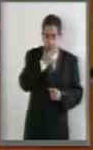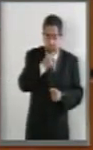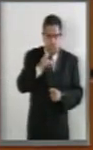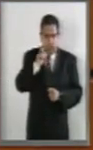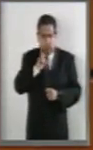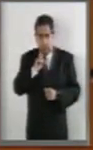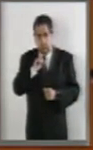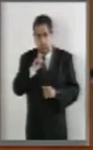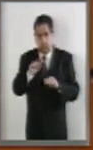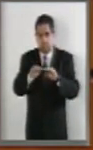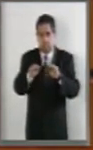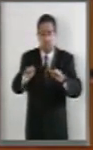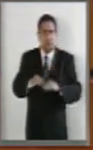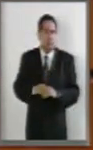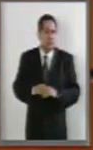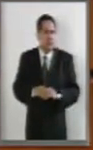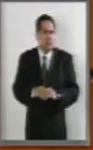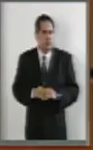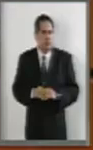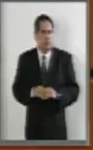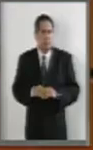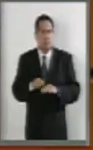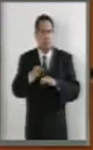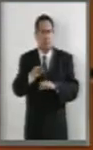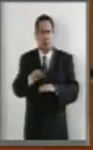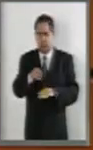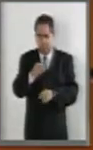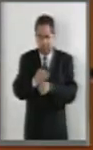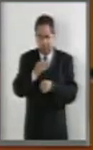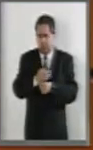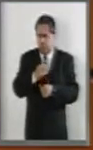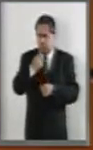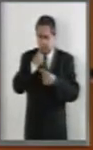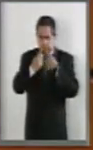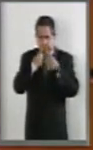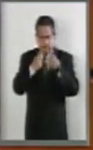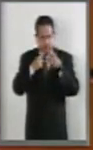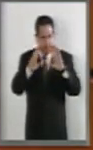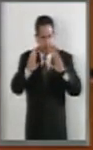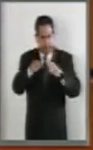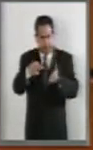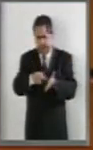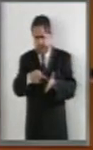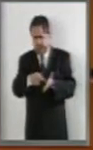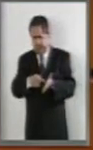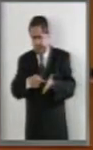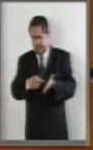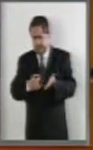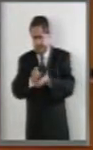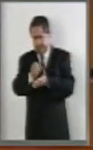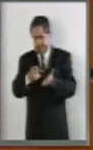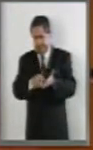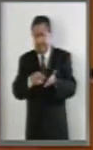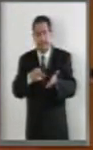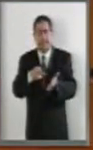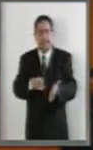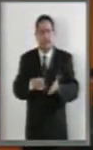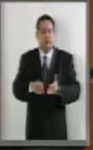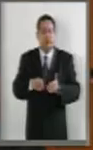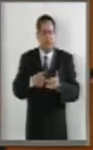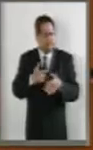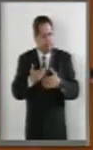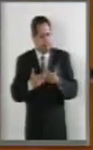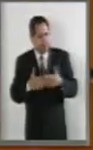mujeres, particularmente en el caso que nos ocupa del presente dictamen de